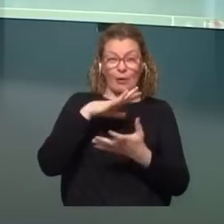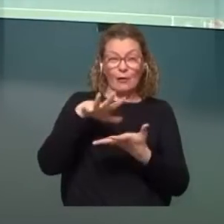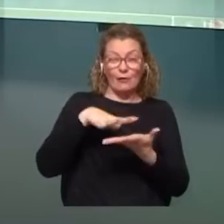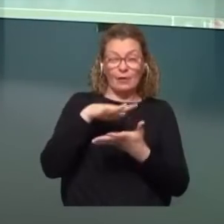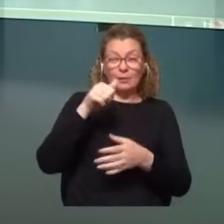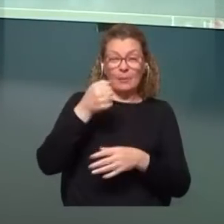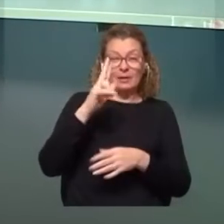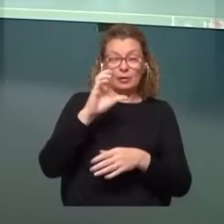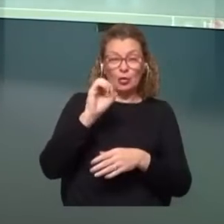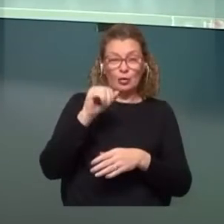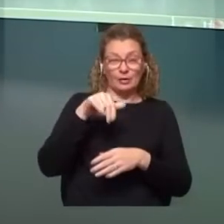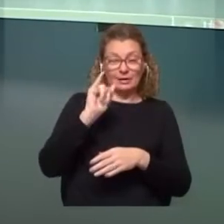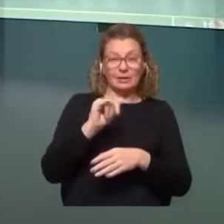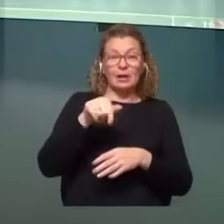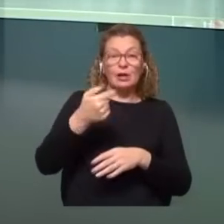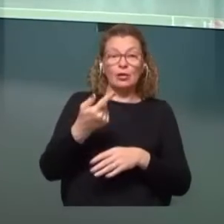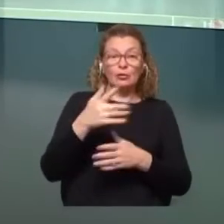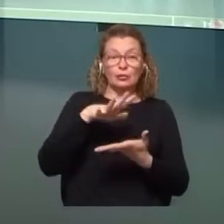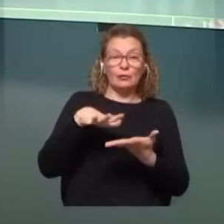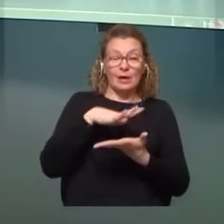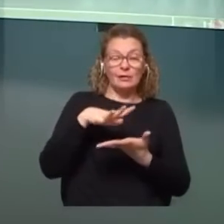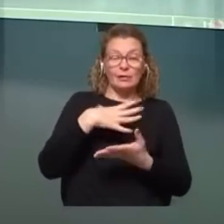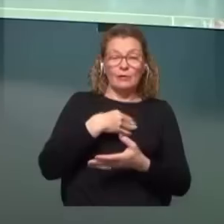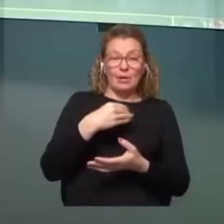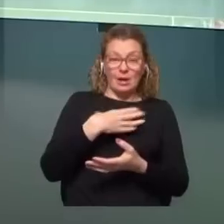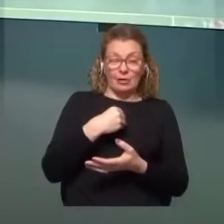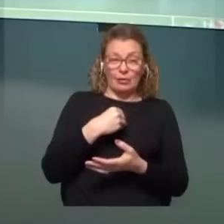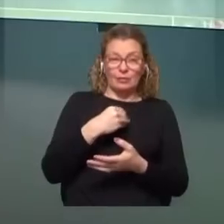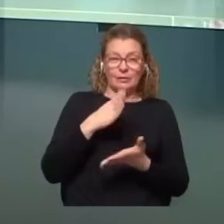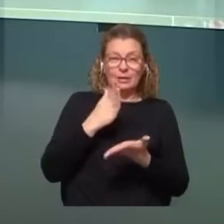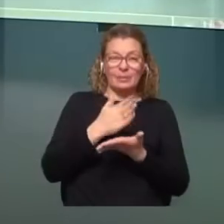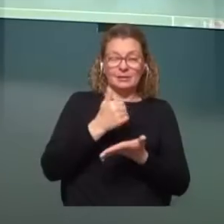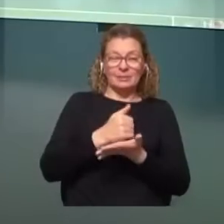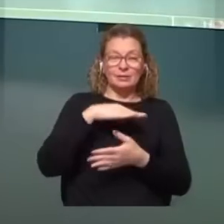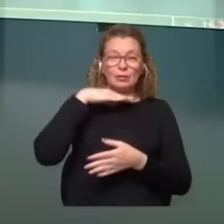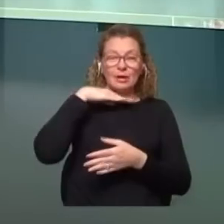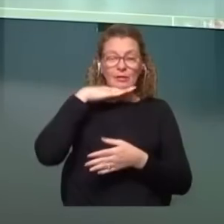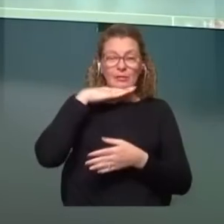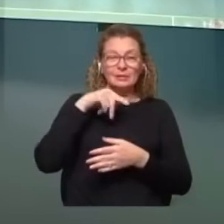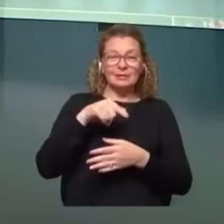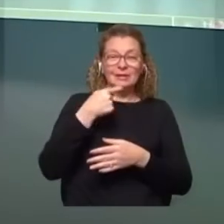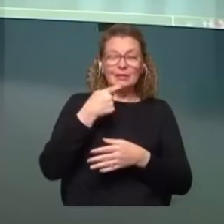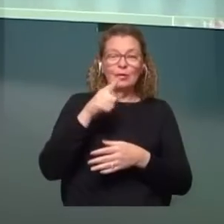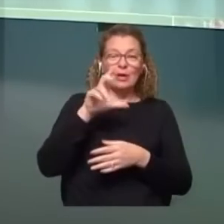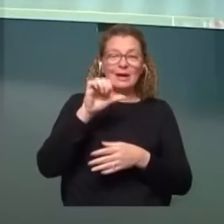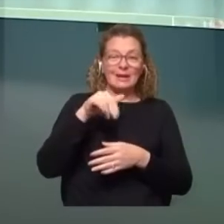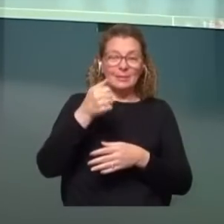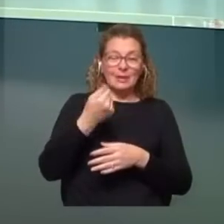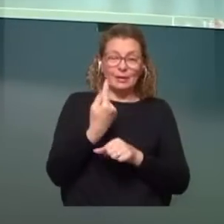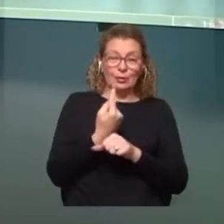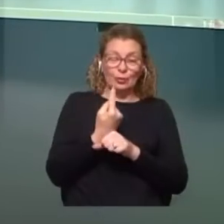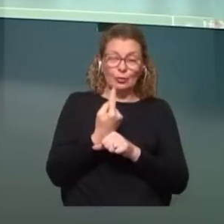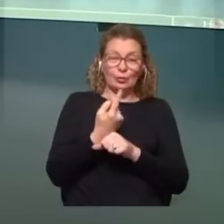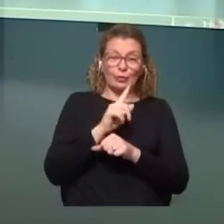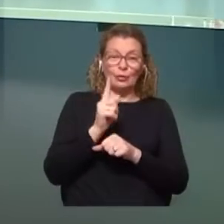Marconi de Montevideo y el otro el Barros blancos localidad del departamento de canelones según lema en uno de los casos